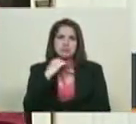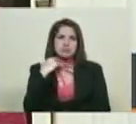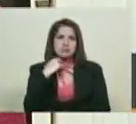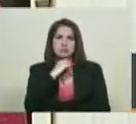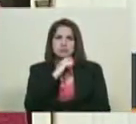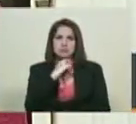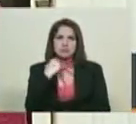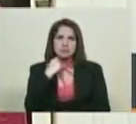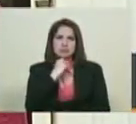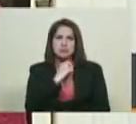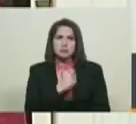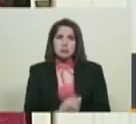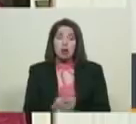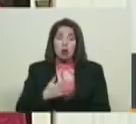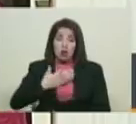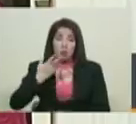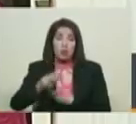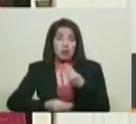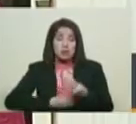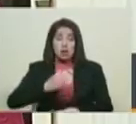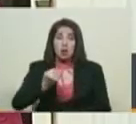Lo puede ser en Bogotá.